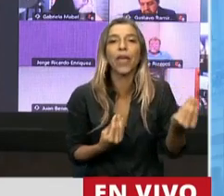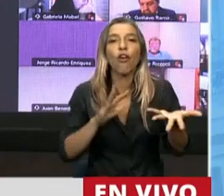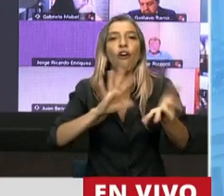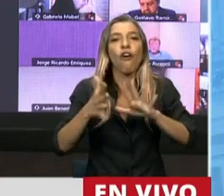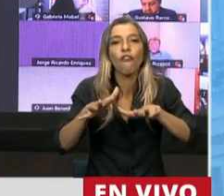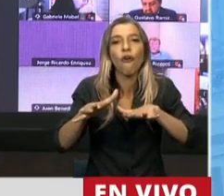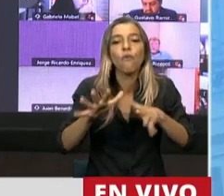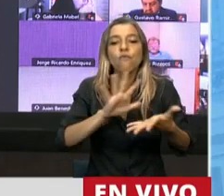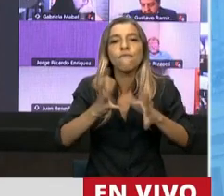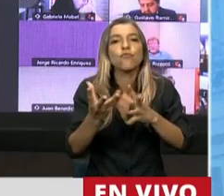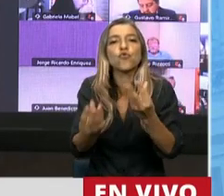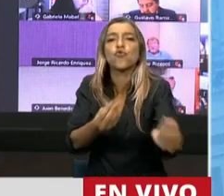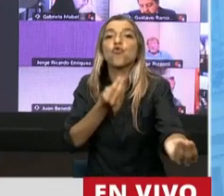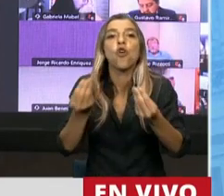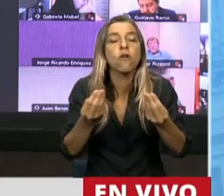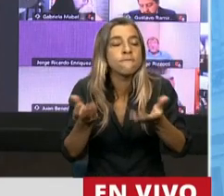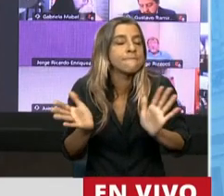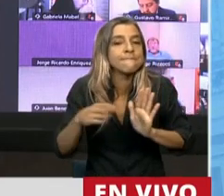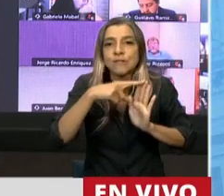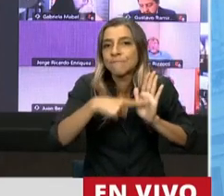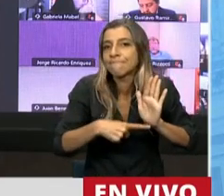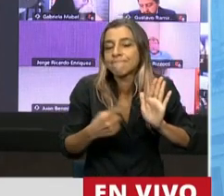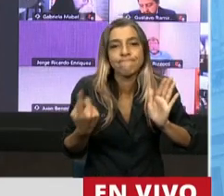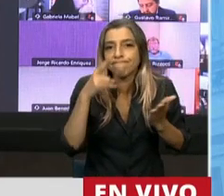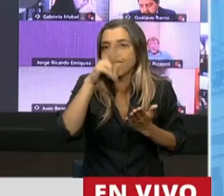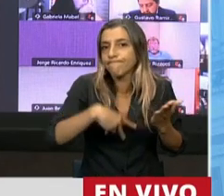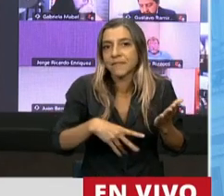actuales, que esto realmente se esté concretando en la